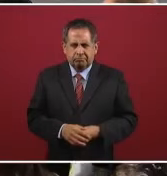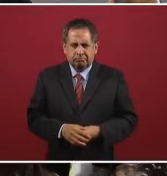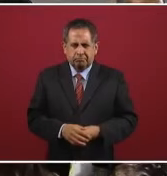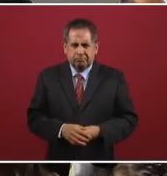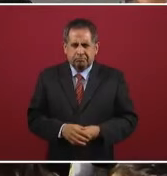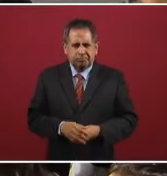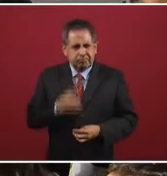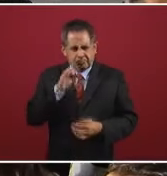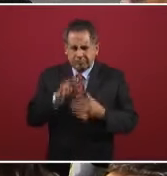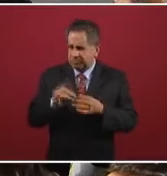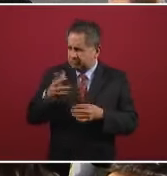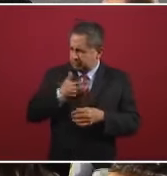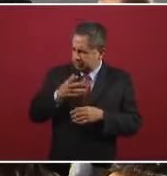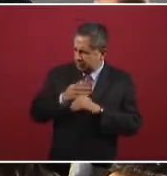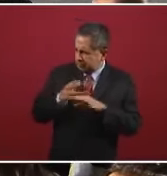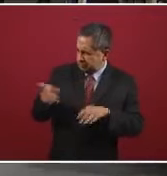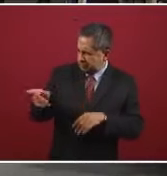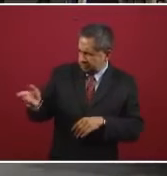A ver si tienen ahí.